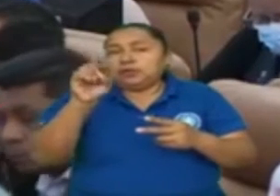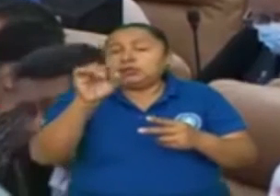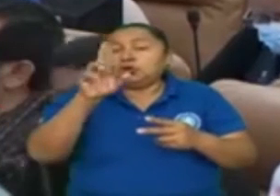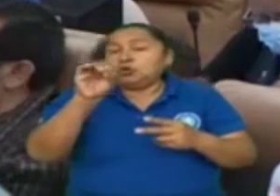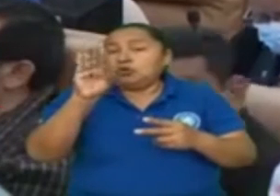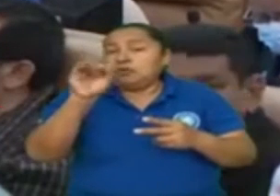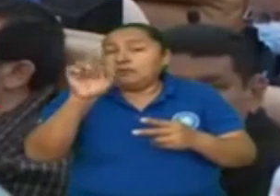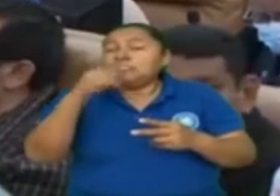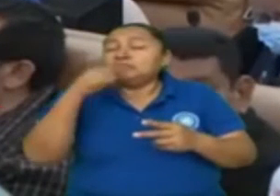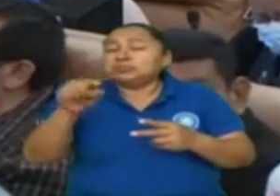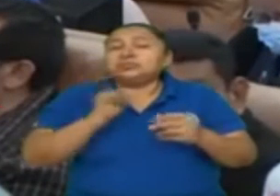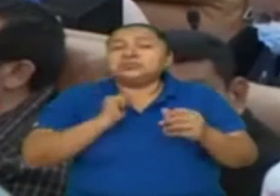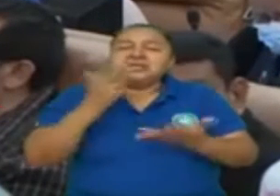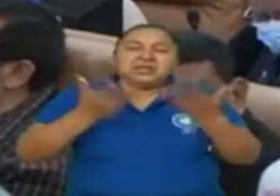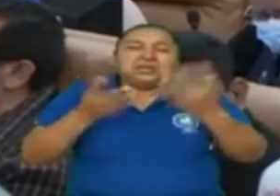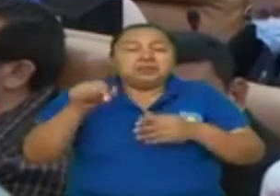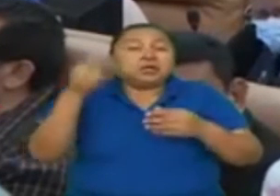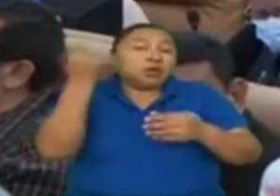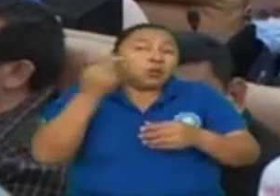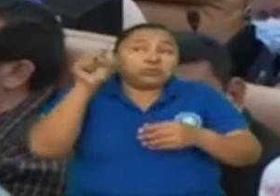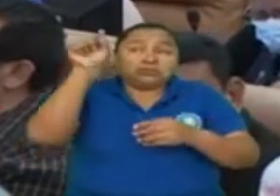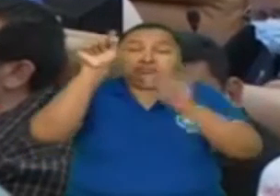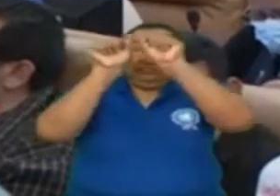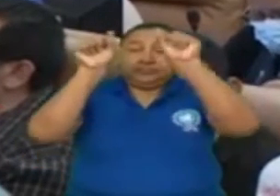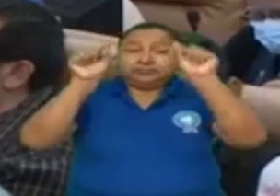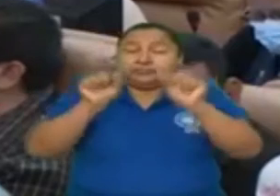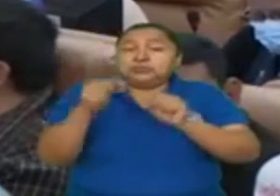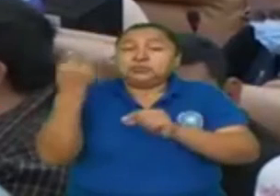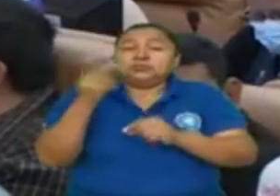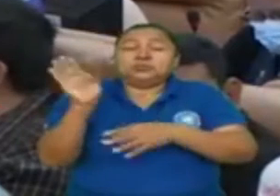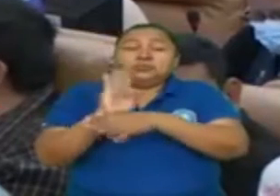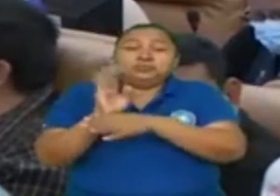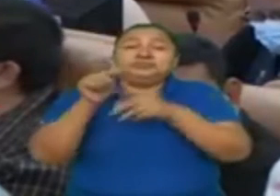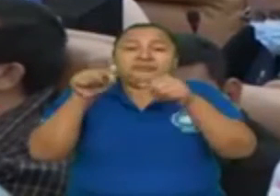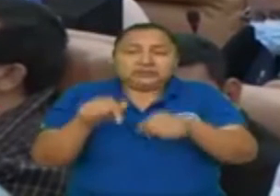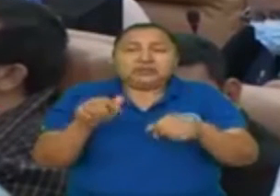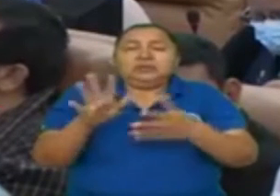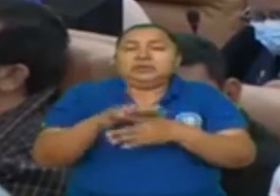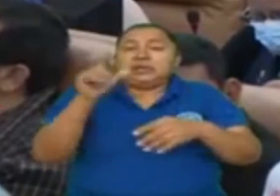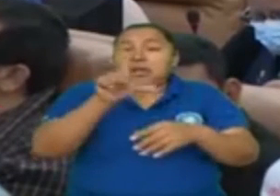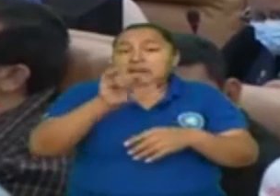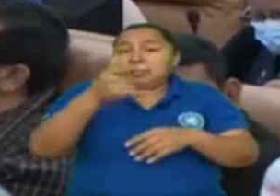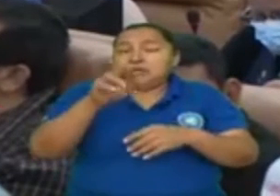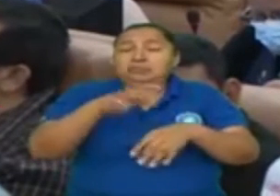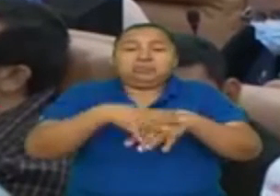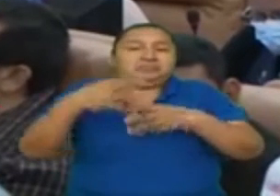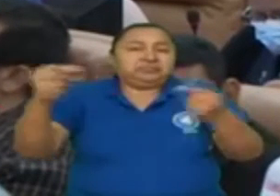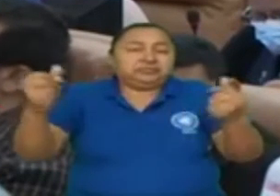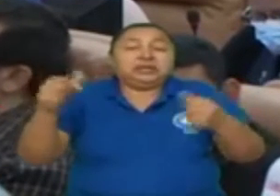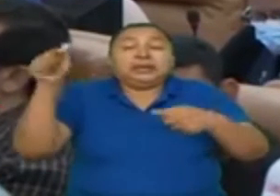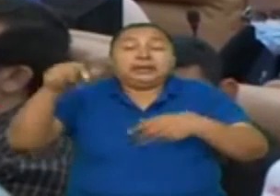ocupa la Unión Europea, que el banco venía utilizando, ya está por desaparecer y el banco tendrá